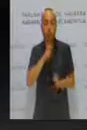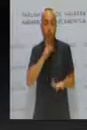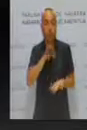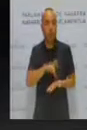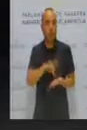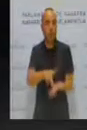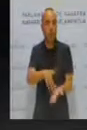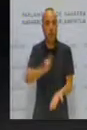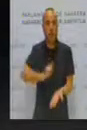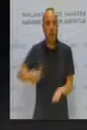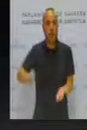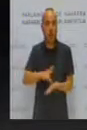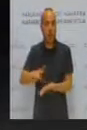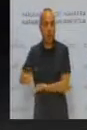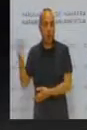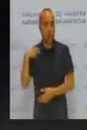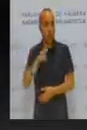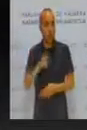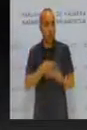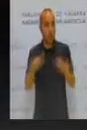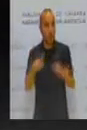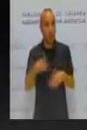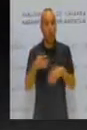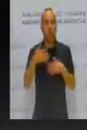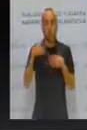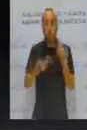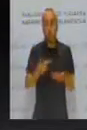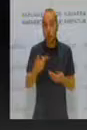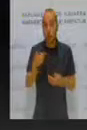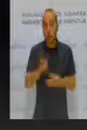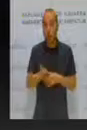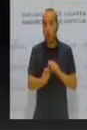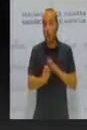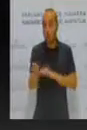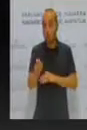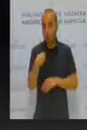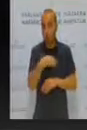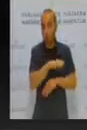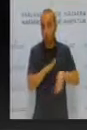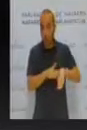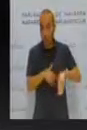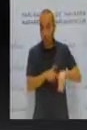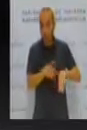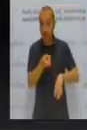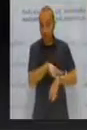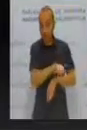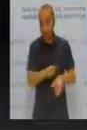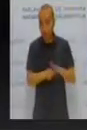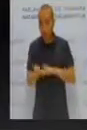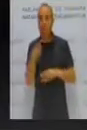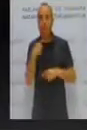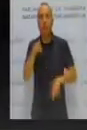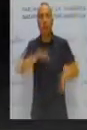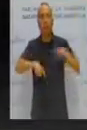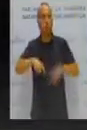es que en septiembre del año 2016, también una moción del mismo grupo, de Izquierda a Esquerra, hablaba de la reversión efectiva de